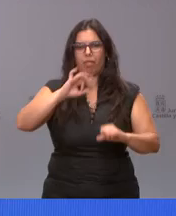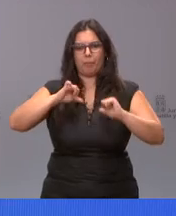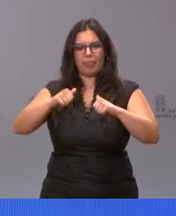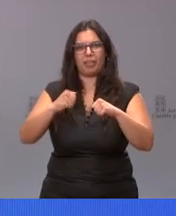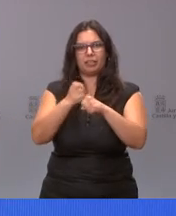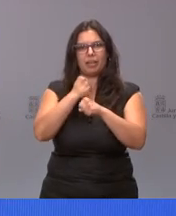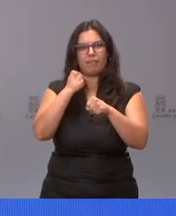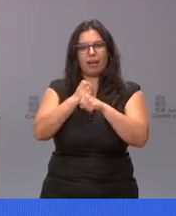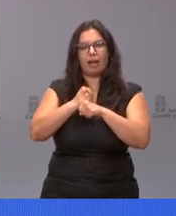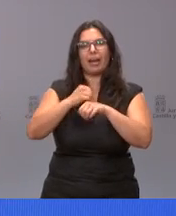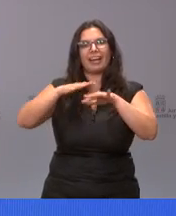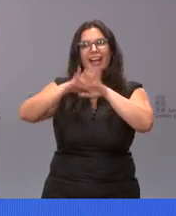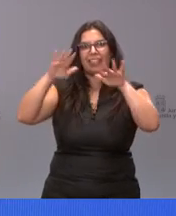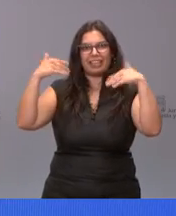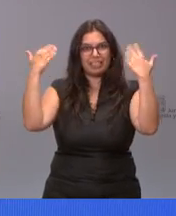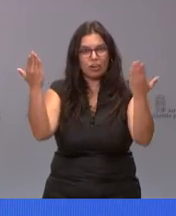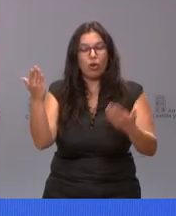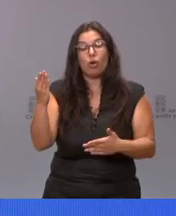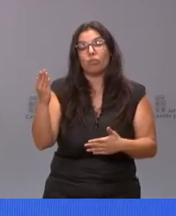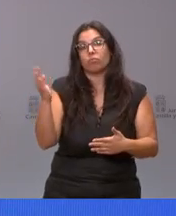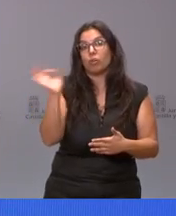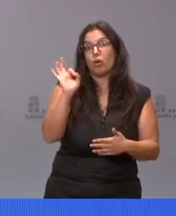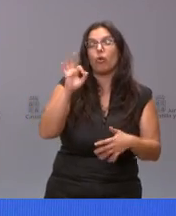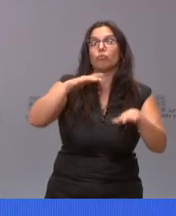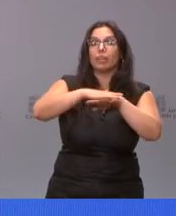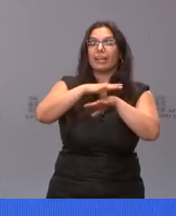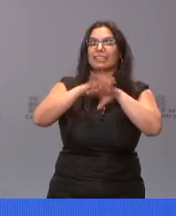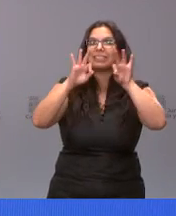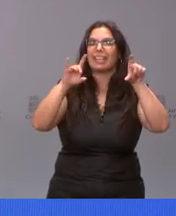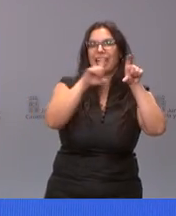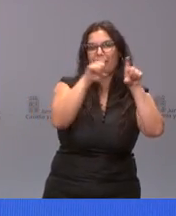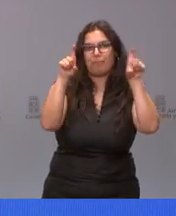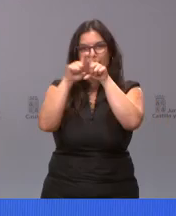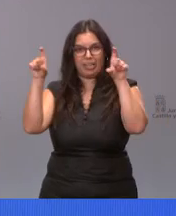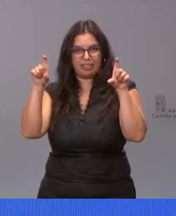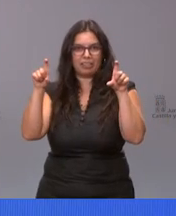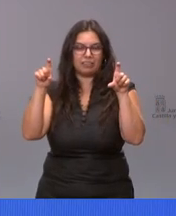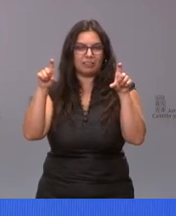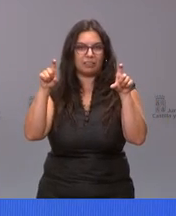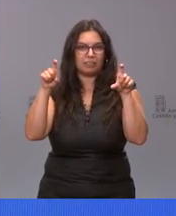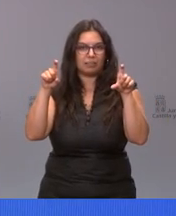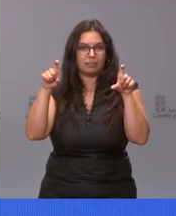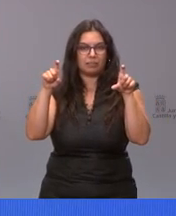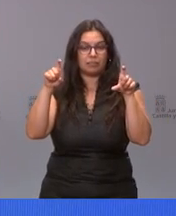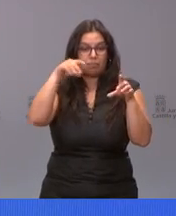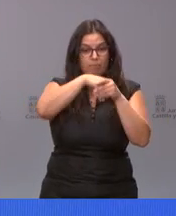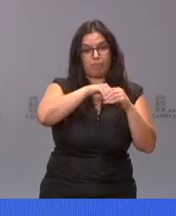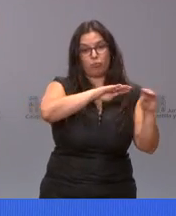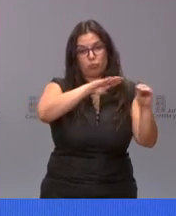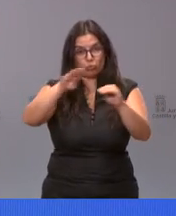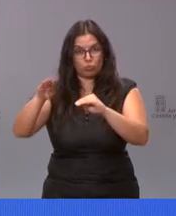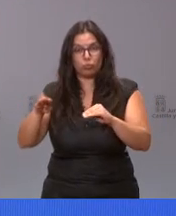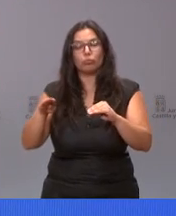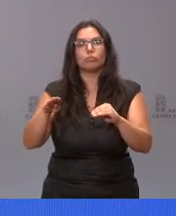en nuestra red exterior o bien en la red de las empresas la red exterior de las empresas de